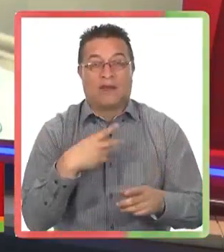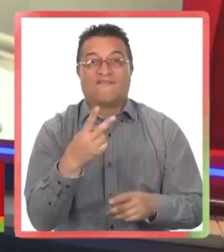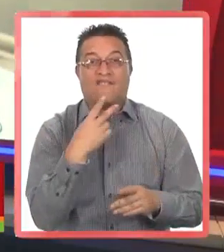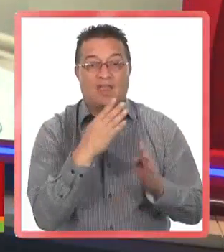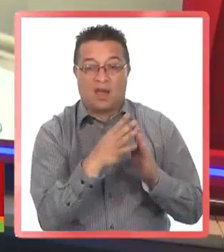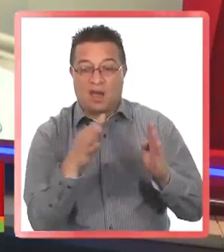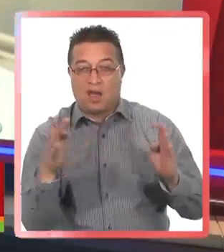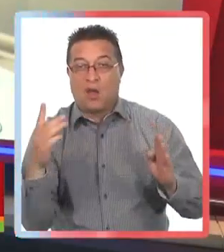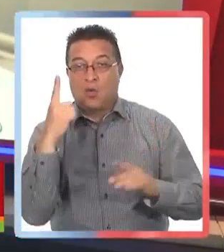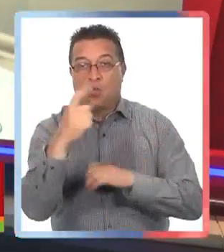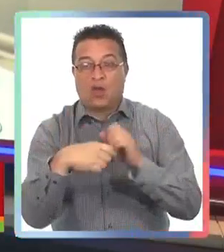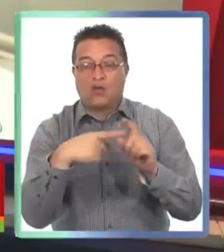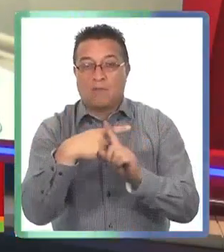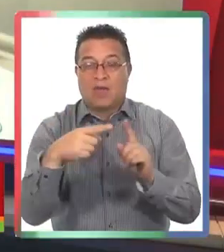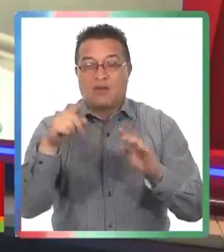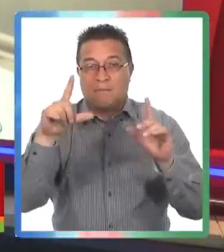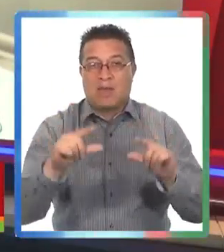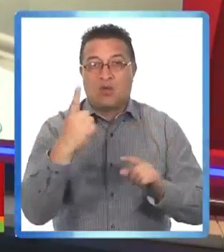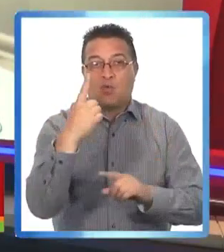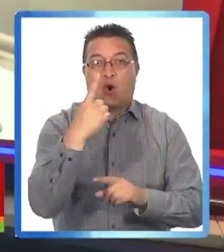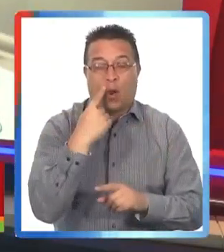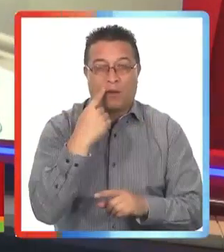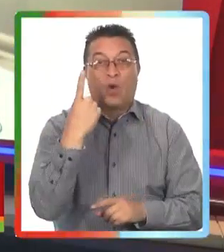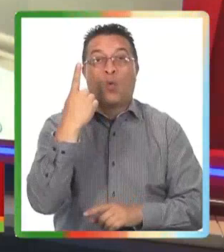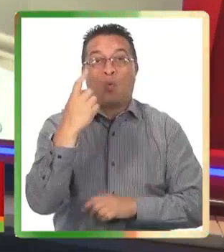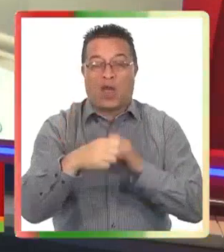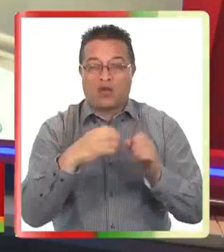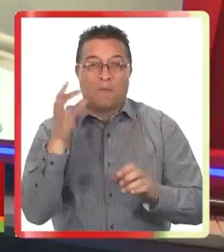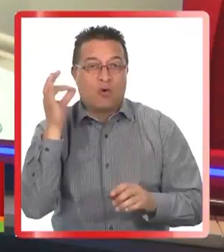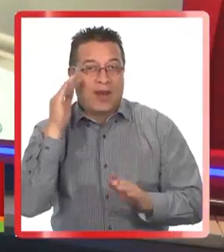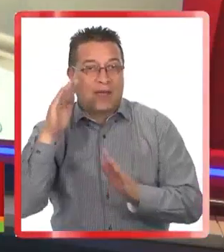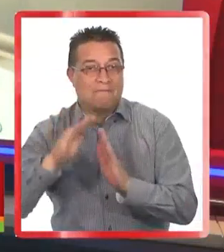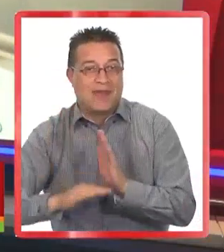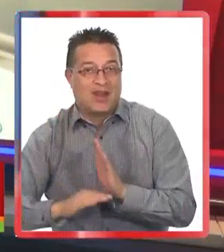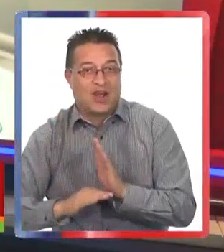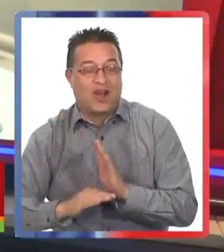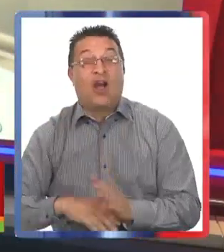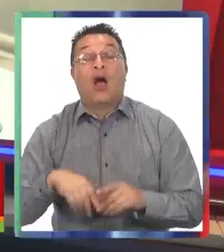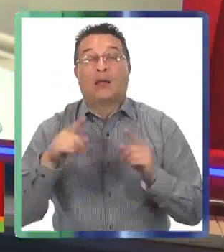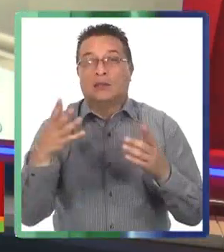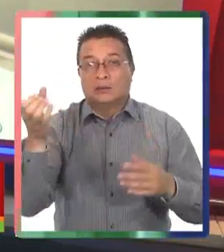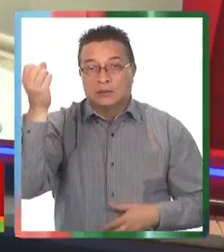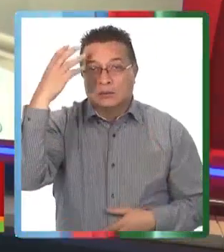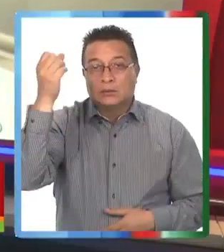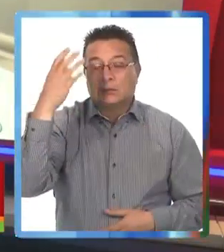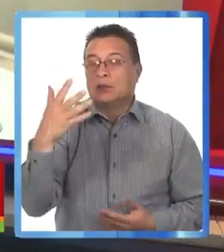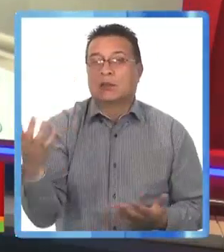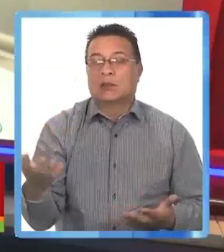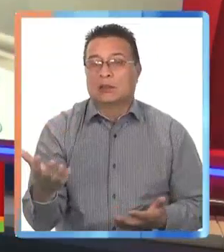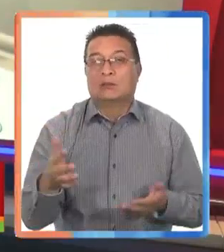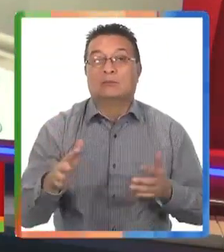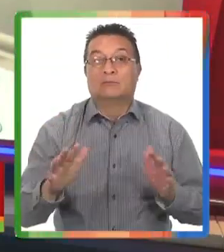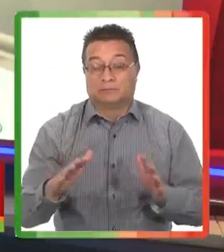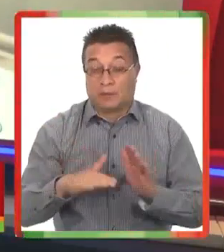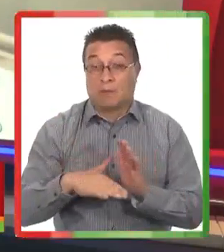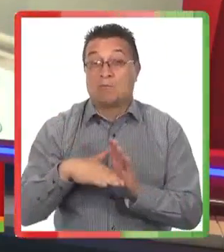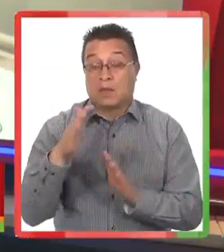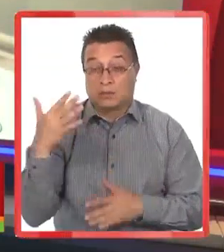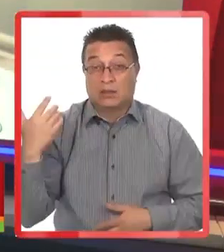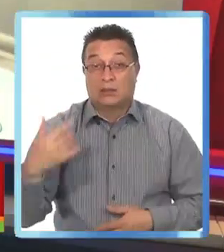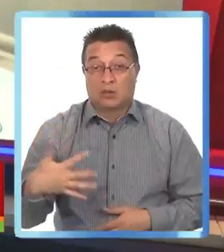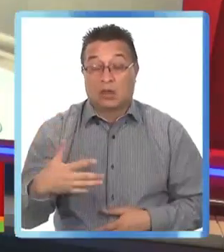esperanza de vida en 1 año y medio para los hombres y en casi 1 año para las mujeres. ¿Qué aprendizajes nos quedan? Probablemente el